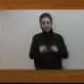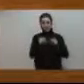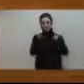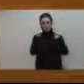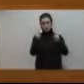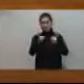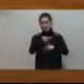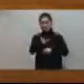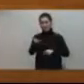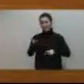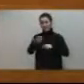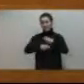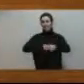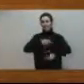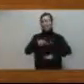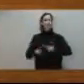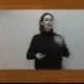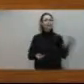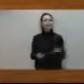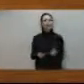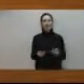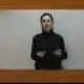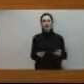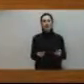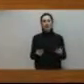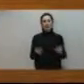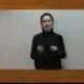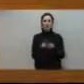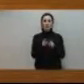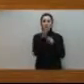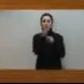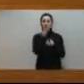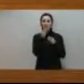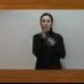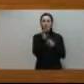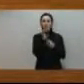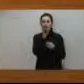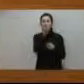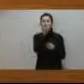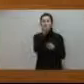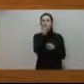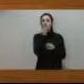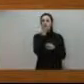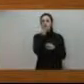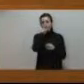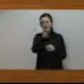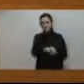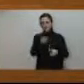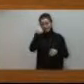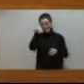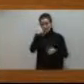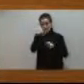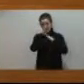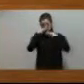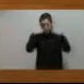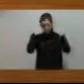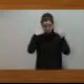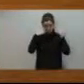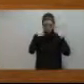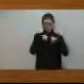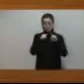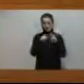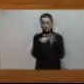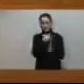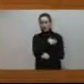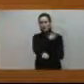claro, es encubrir, ocultar la información, y el que encubre, ¿sabe lo que pasa, señor consejero? Que actúa de cómplice